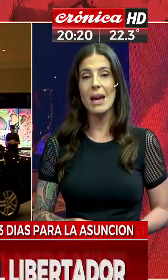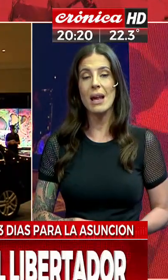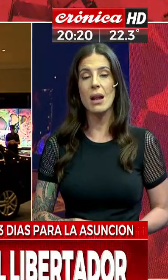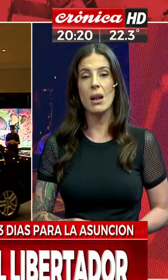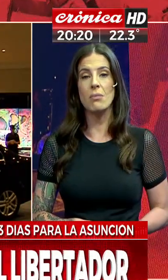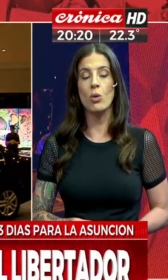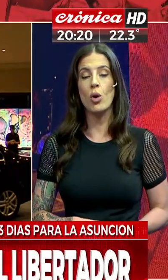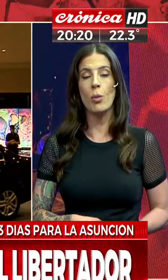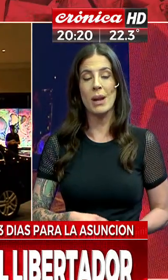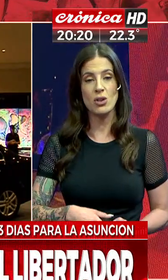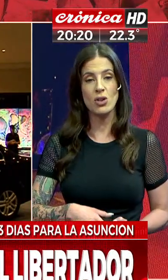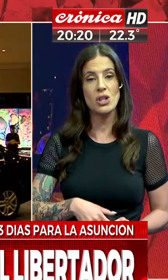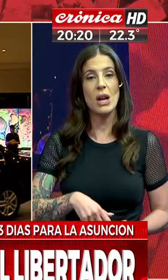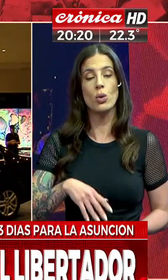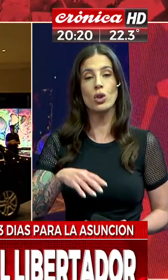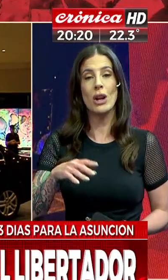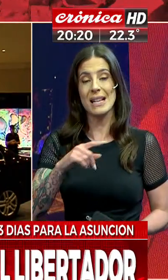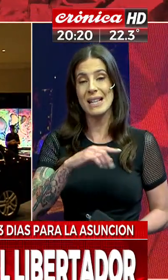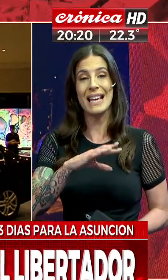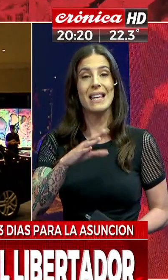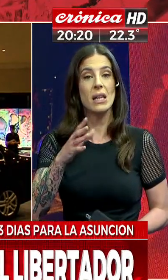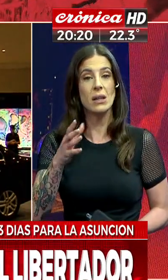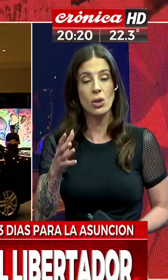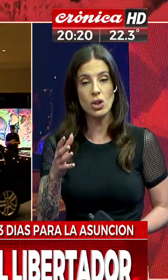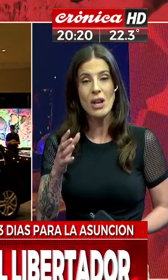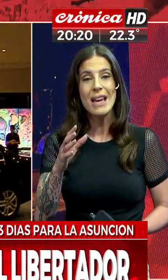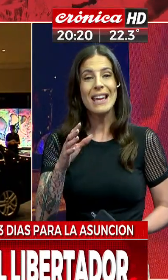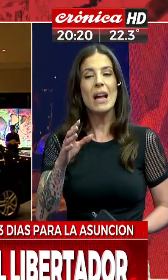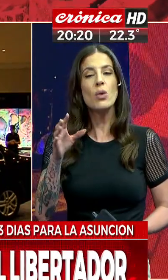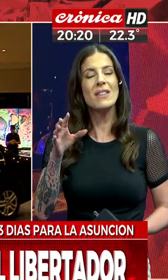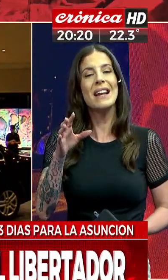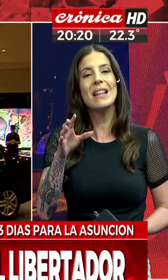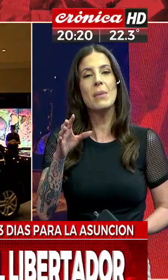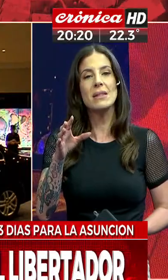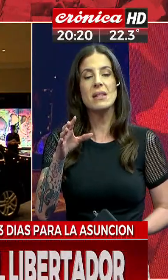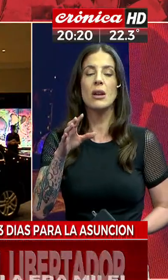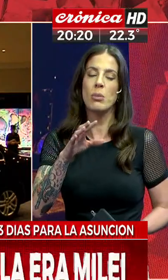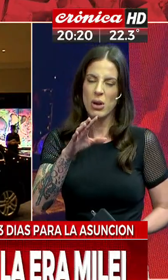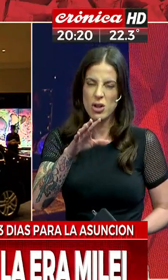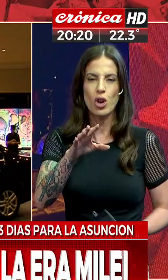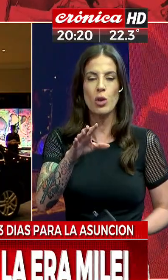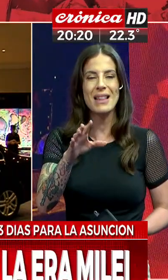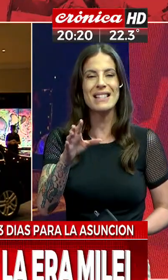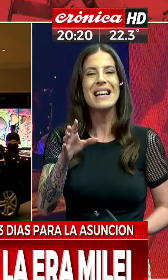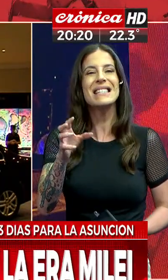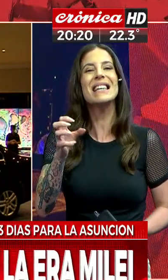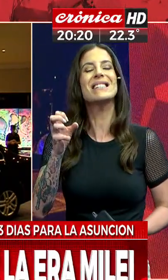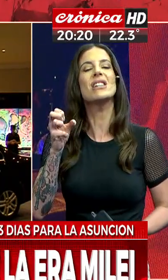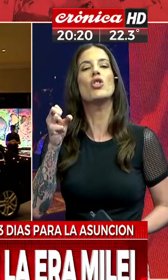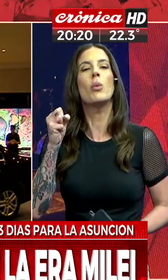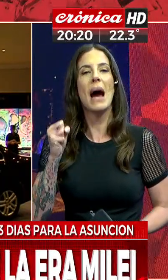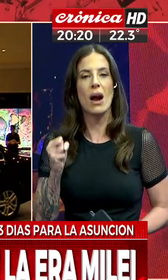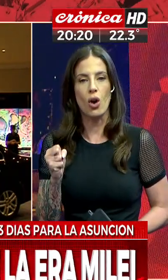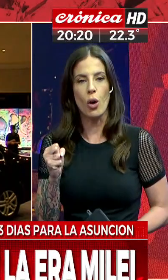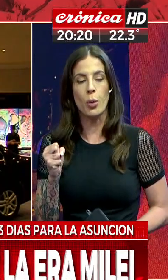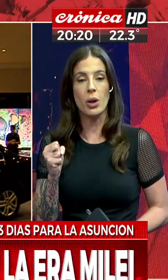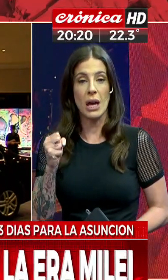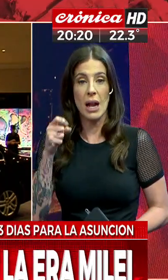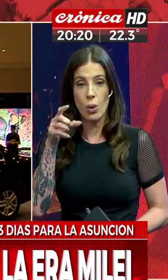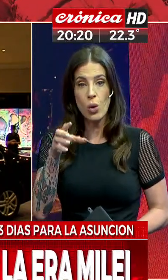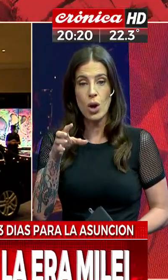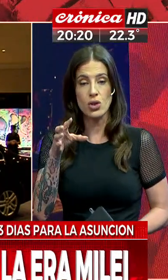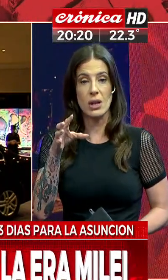que hubo operaciones ya con un dólar ayer a 500, que algunos analistas me decían, o mejor dicho, economistas, sigue siendo bajo,